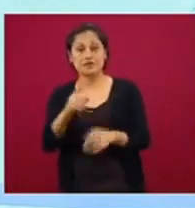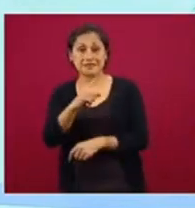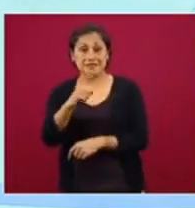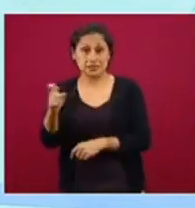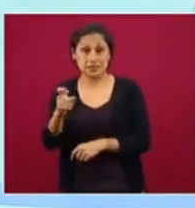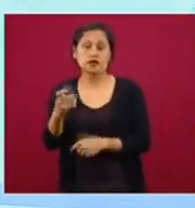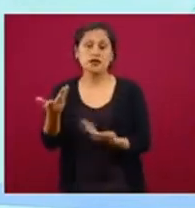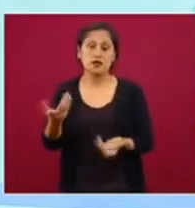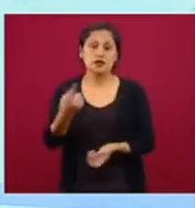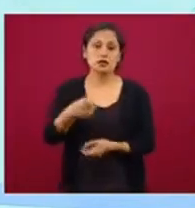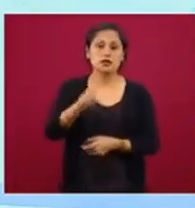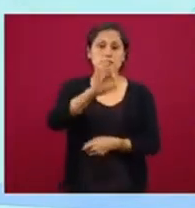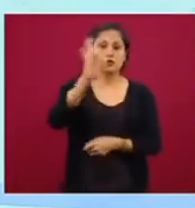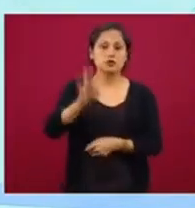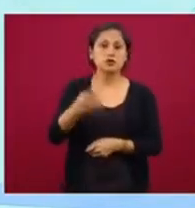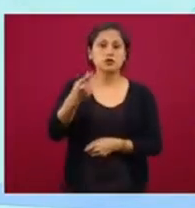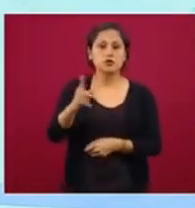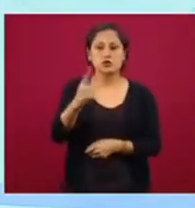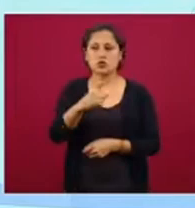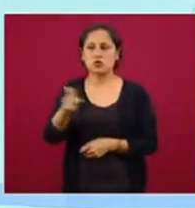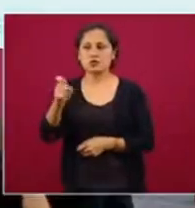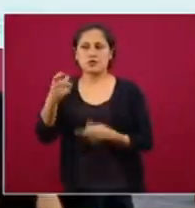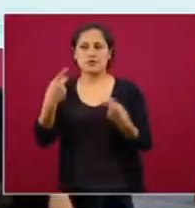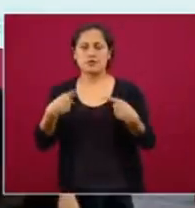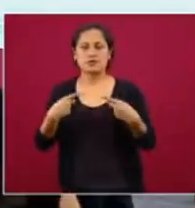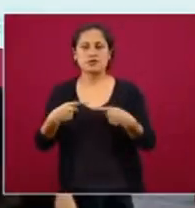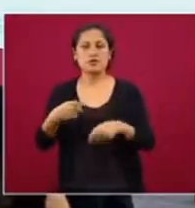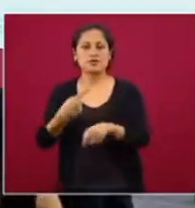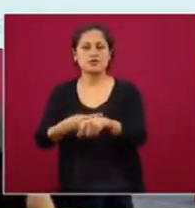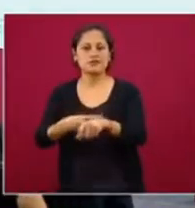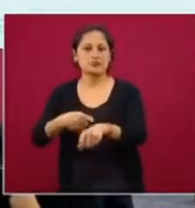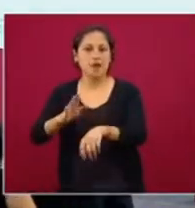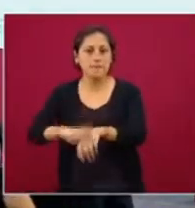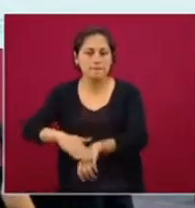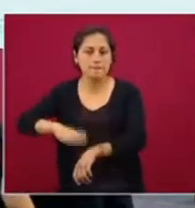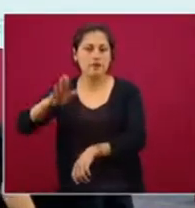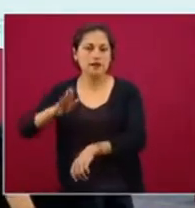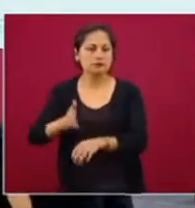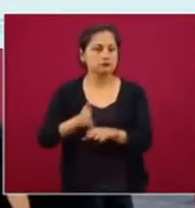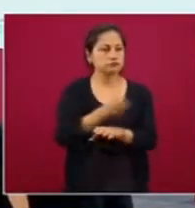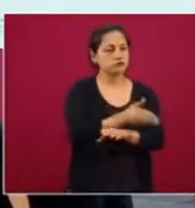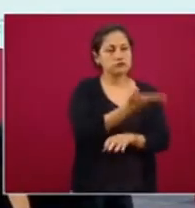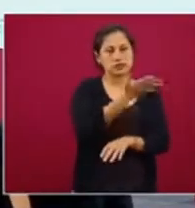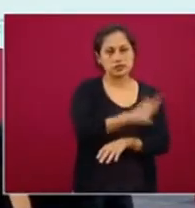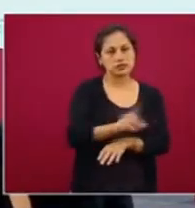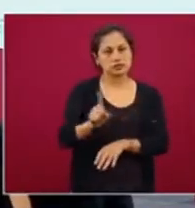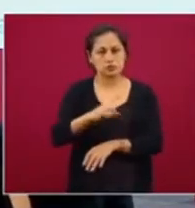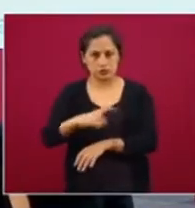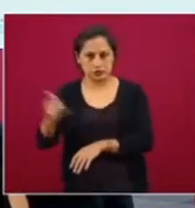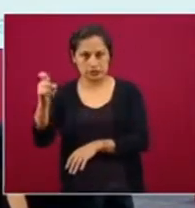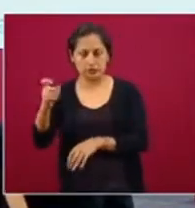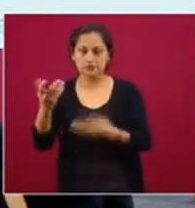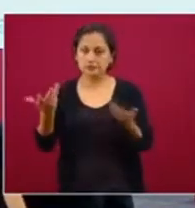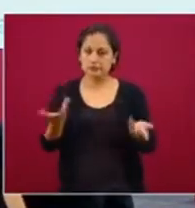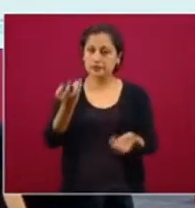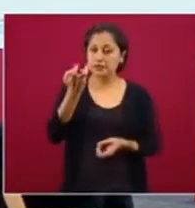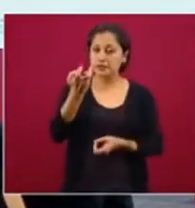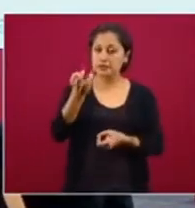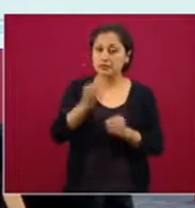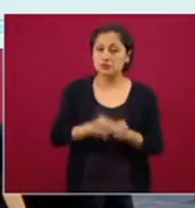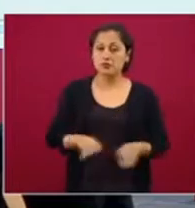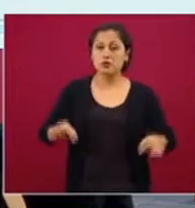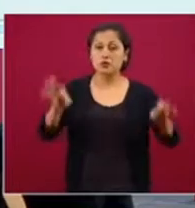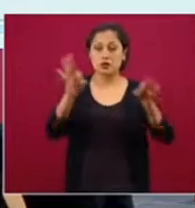casos, no 10 casos. Y esto es muy importante visualizarlo porque aquí lo importante para ver la velocidad de cambio